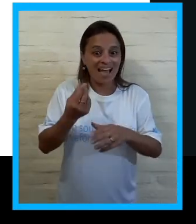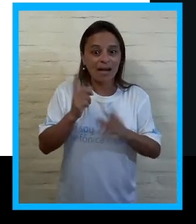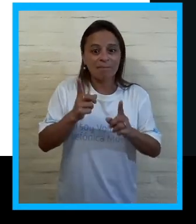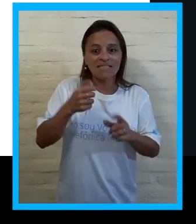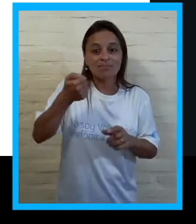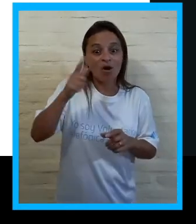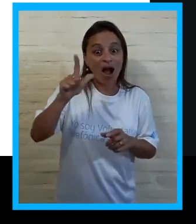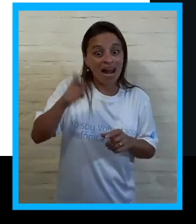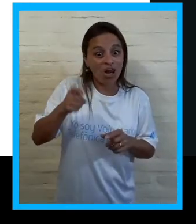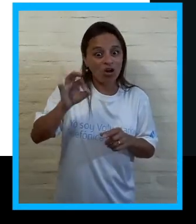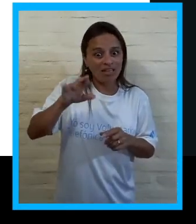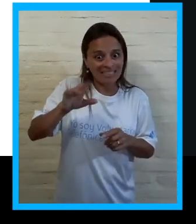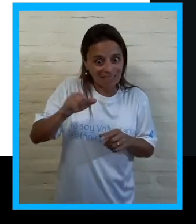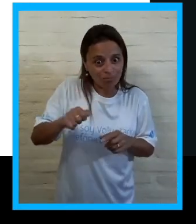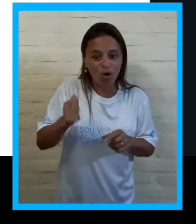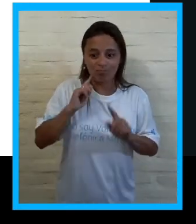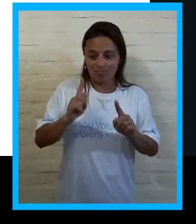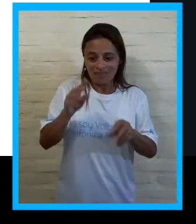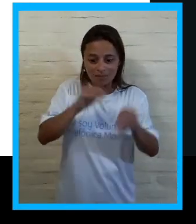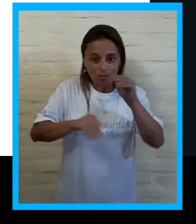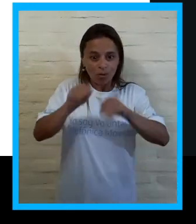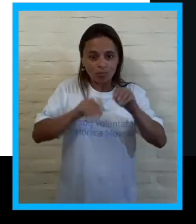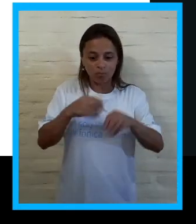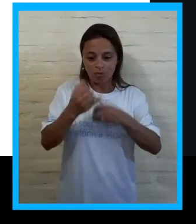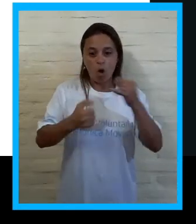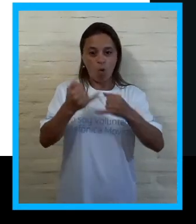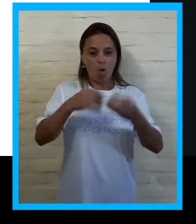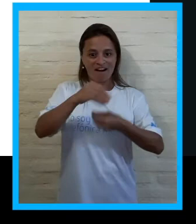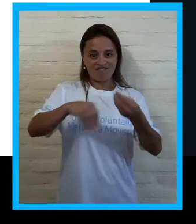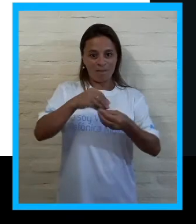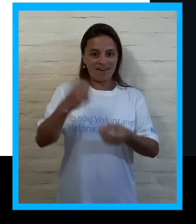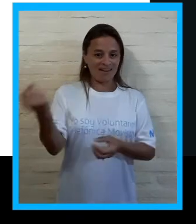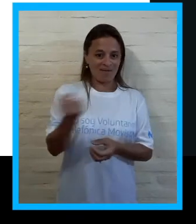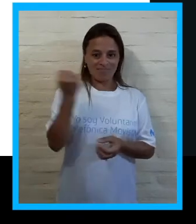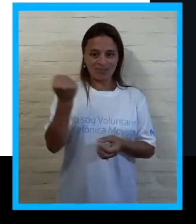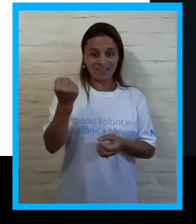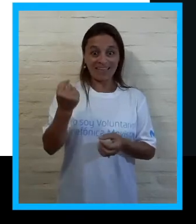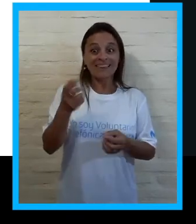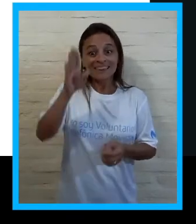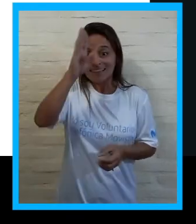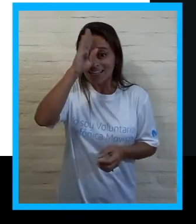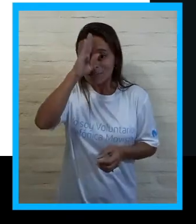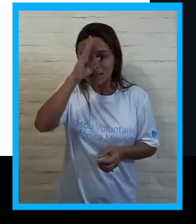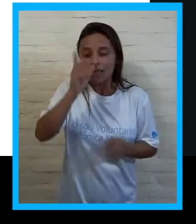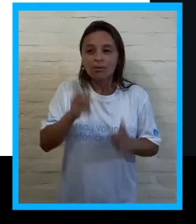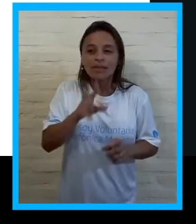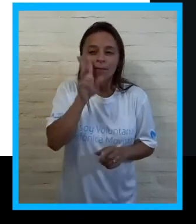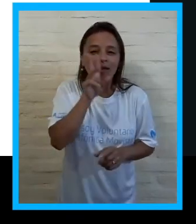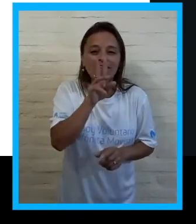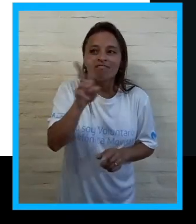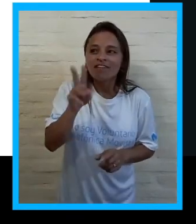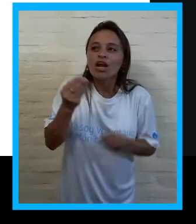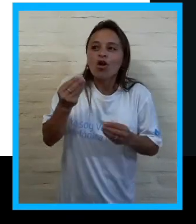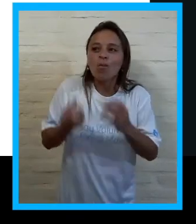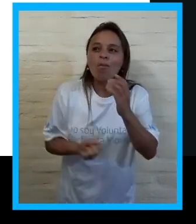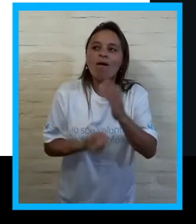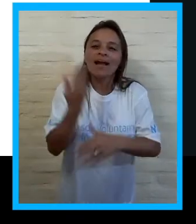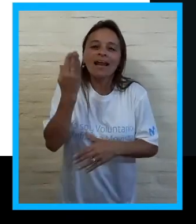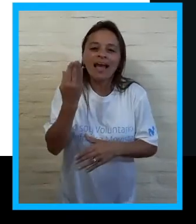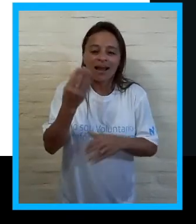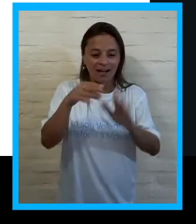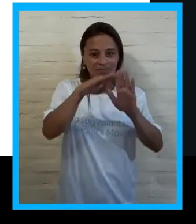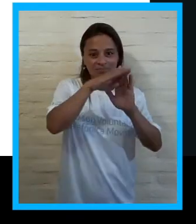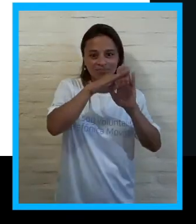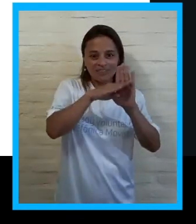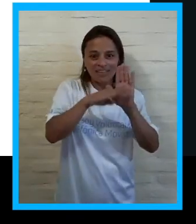actividad es, fundamentalmente, jugar en familia, a la vez que aprendemos a identificar cómo al crear una serie de